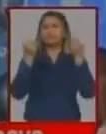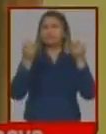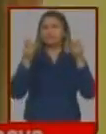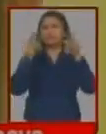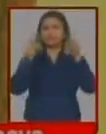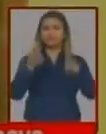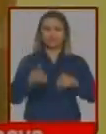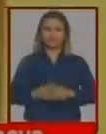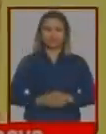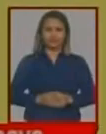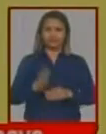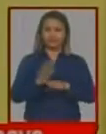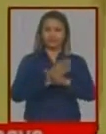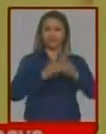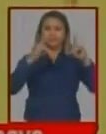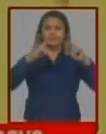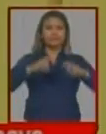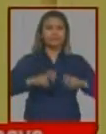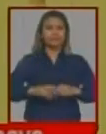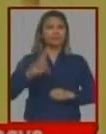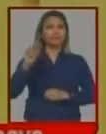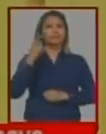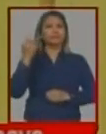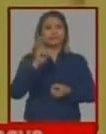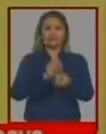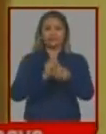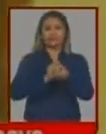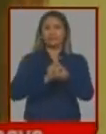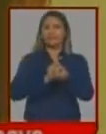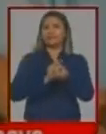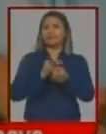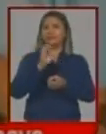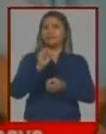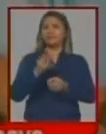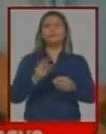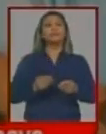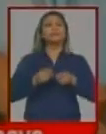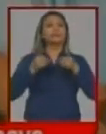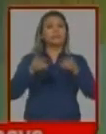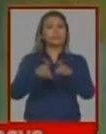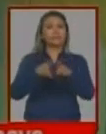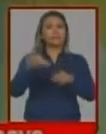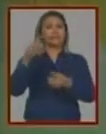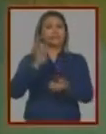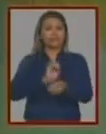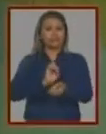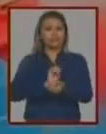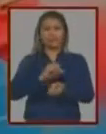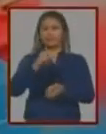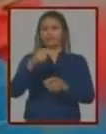de vidas. En este proceso investigativo no solo la médico Isis Llapis está demandada, sino también una enfermera y otros profesionales.